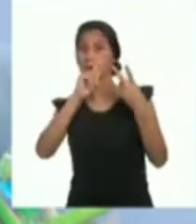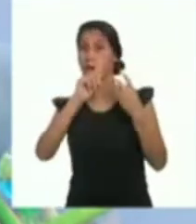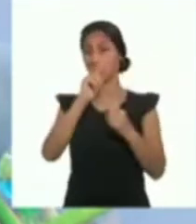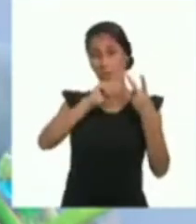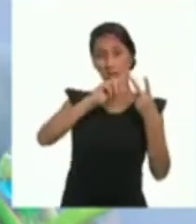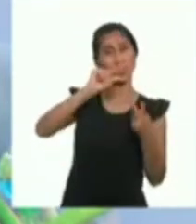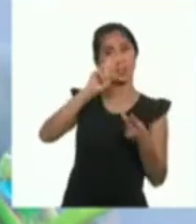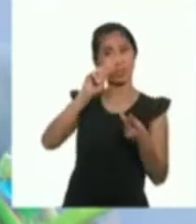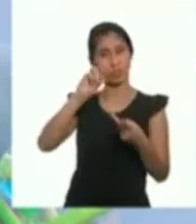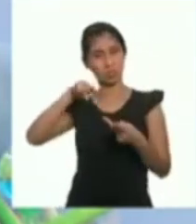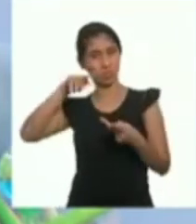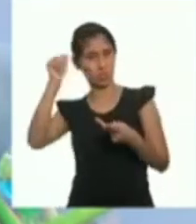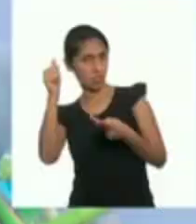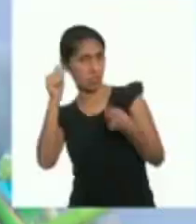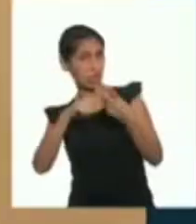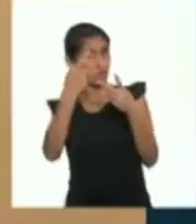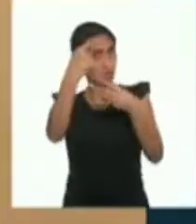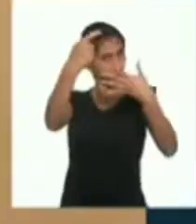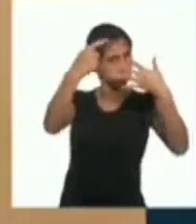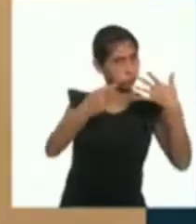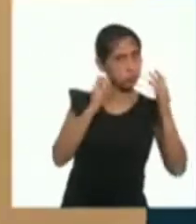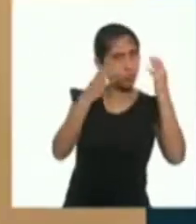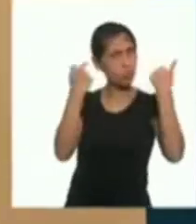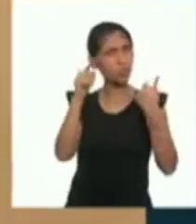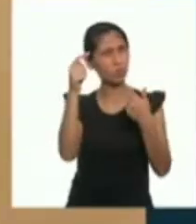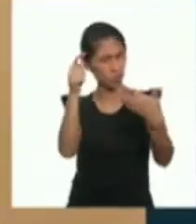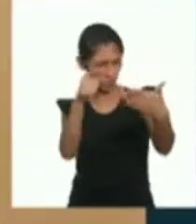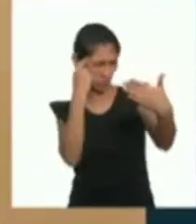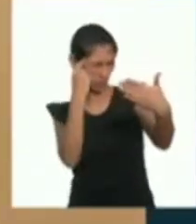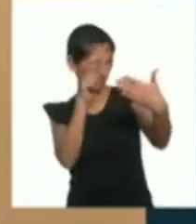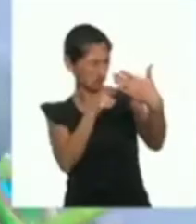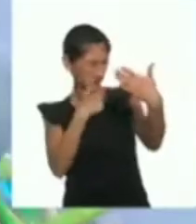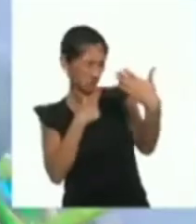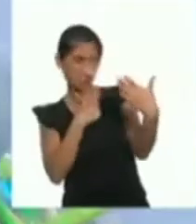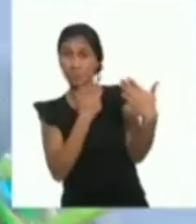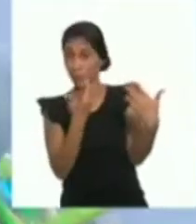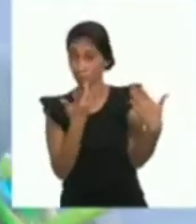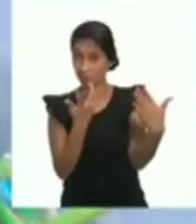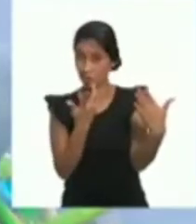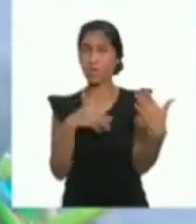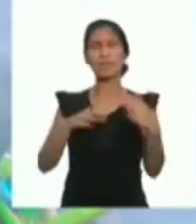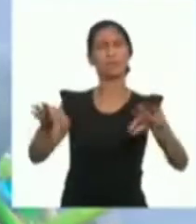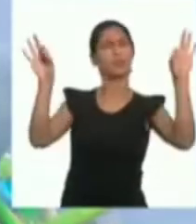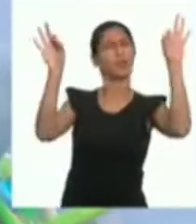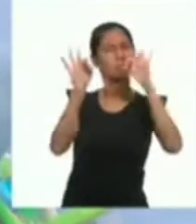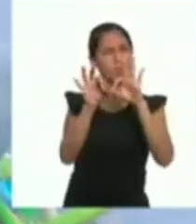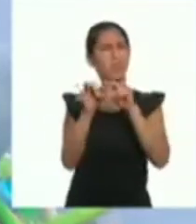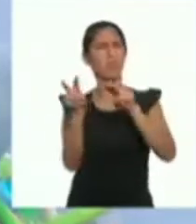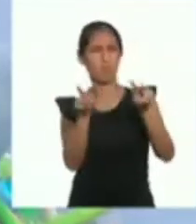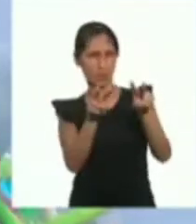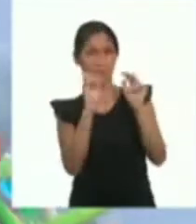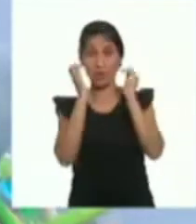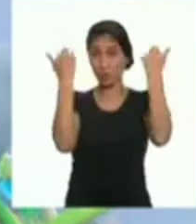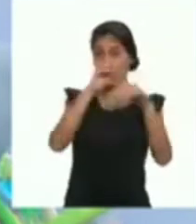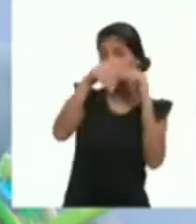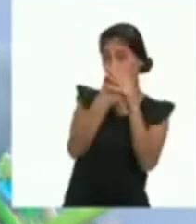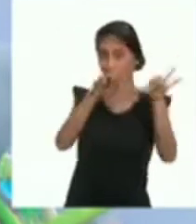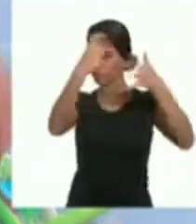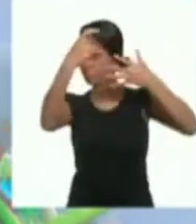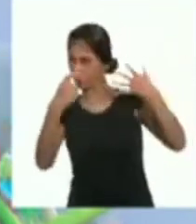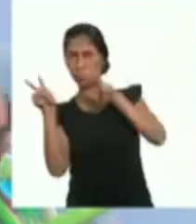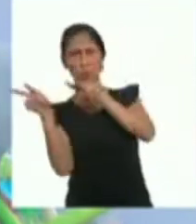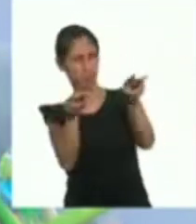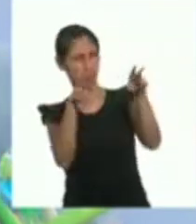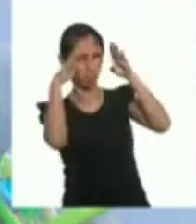Santa Cruz, a Clorinda Mato de Turner. ¿Y eso qué te lleva a pensar? Que debemos darle mayor visibilización al aporte que hacen todas las